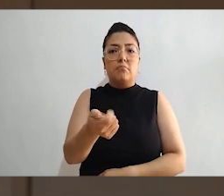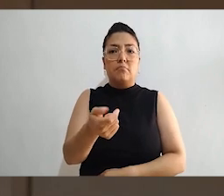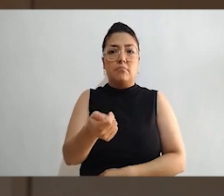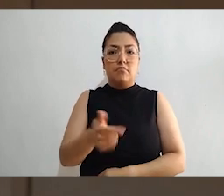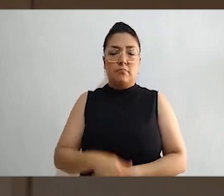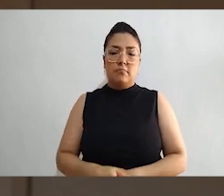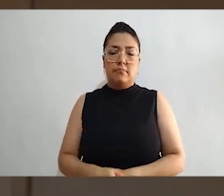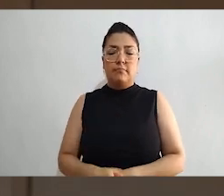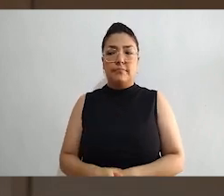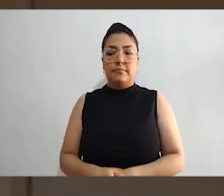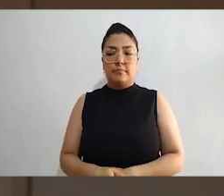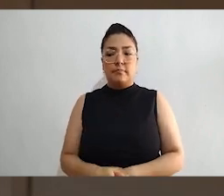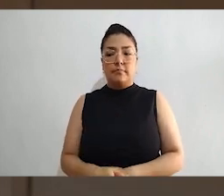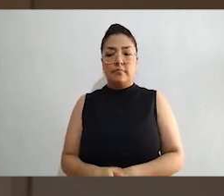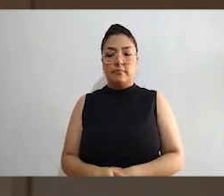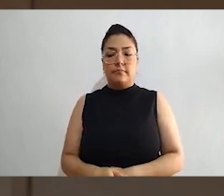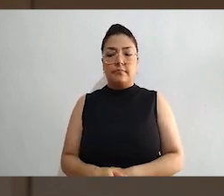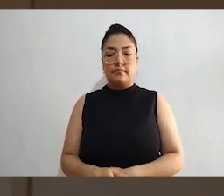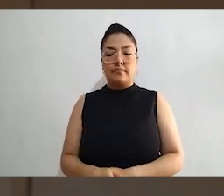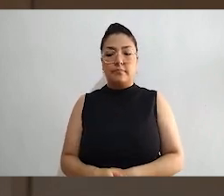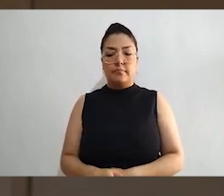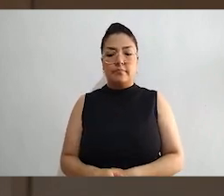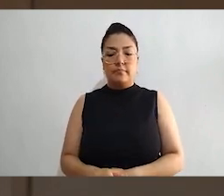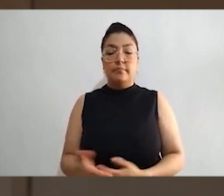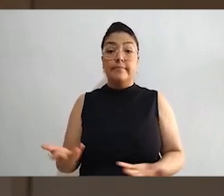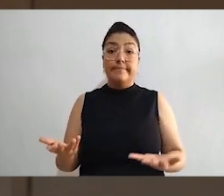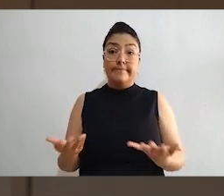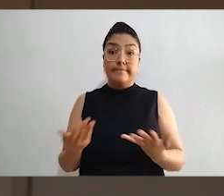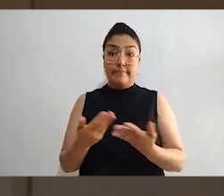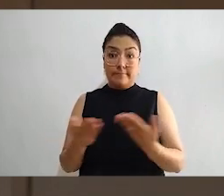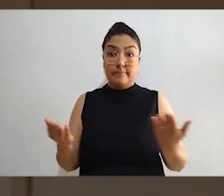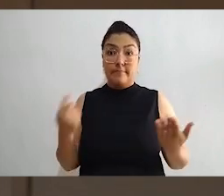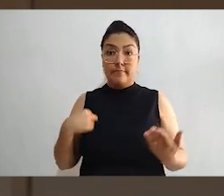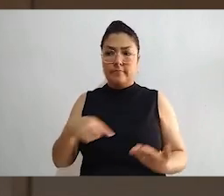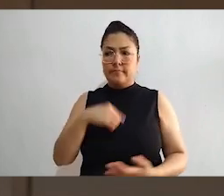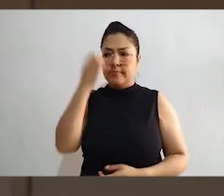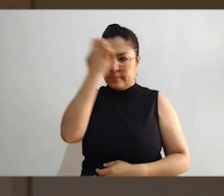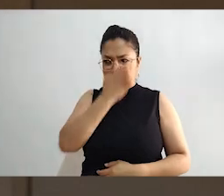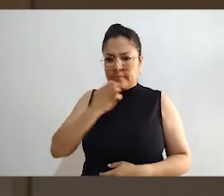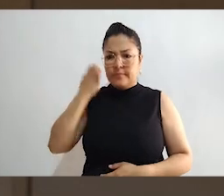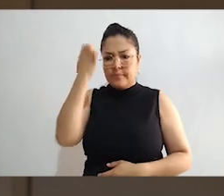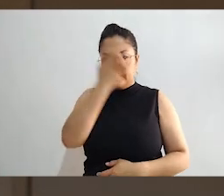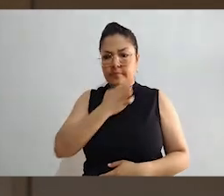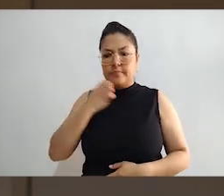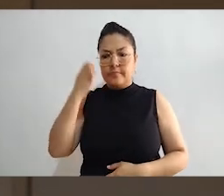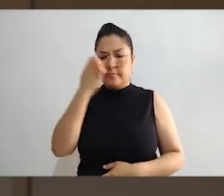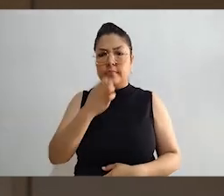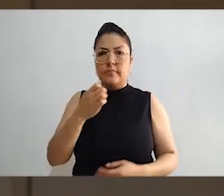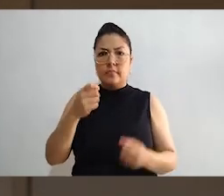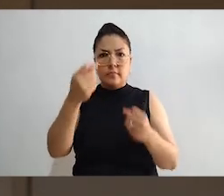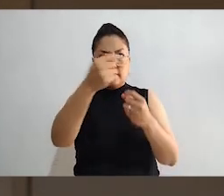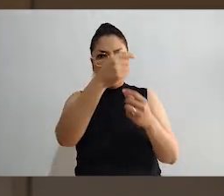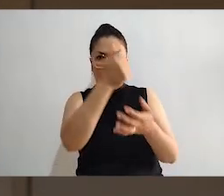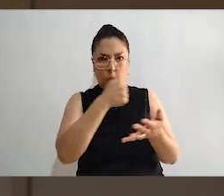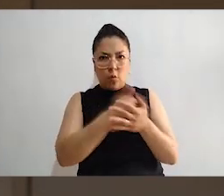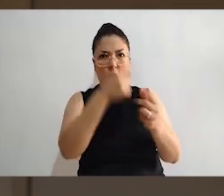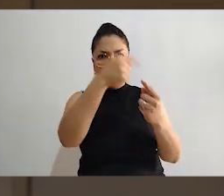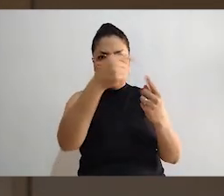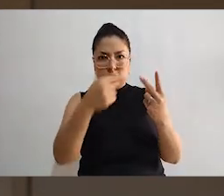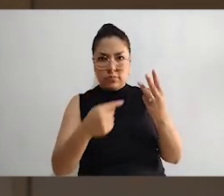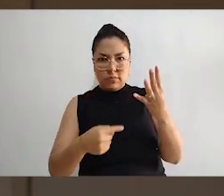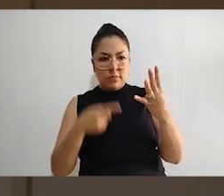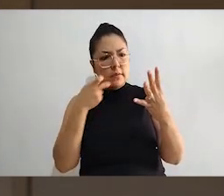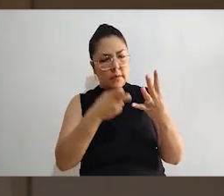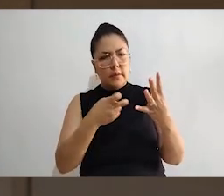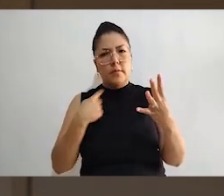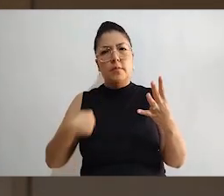un estudio para determinar la votación focalizada en estos municipios e incrementar su votación.